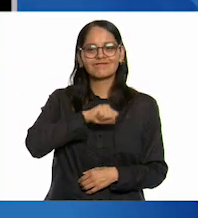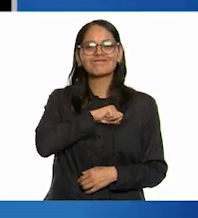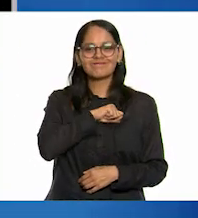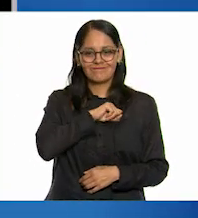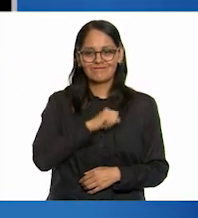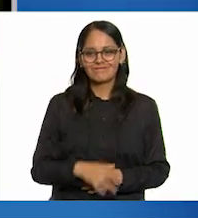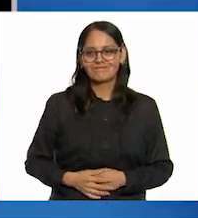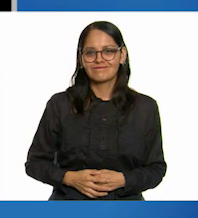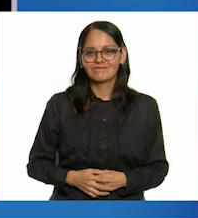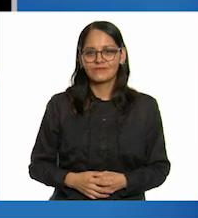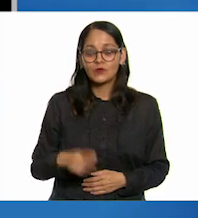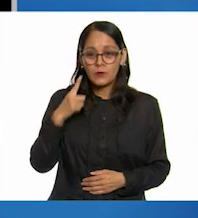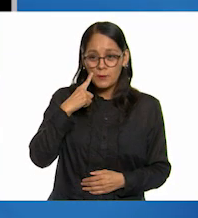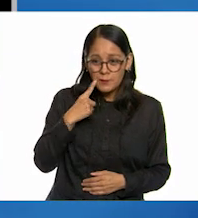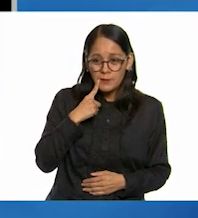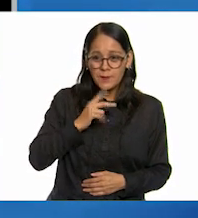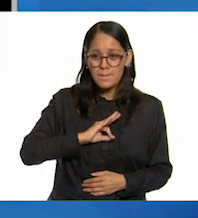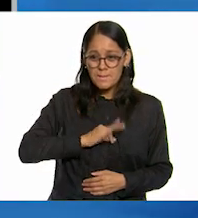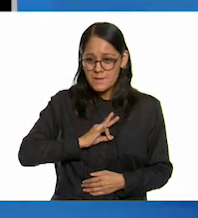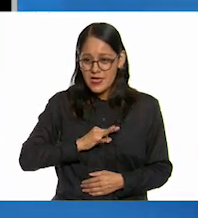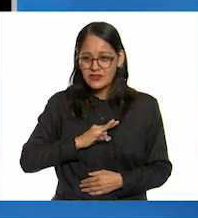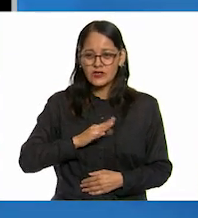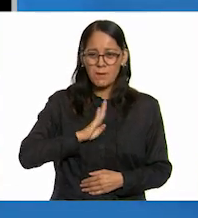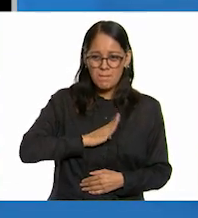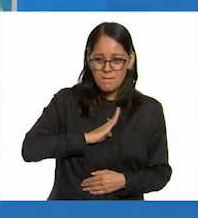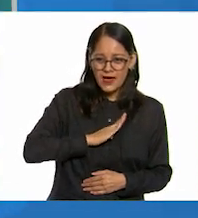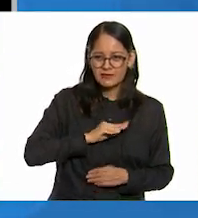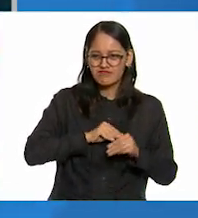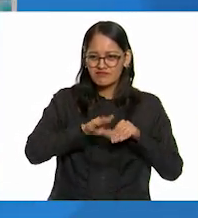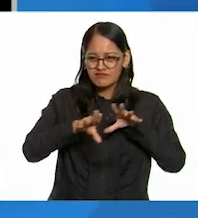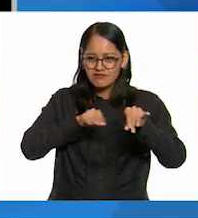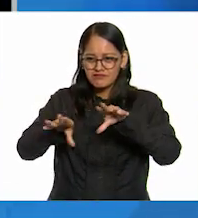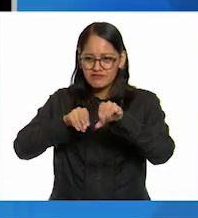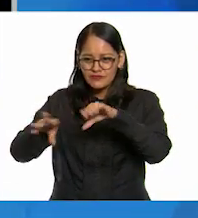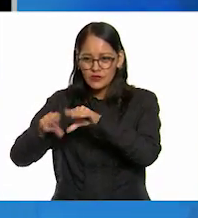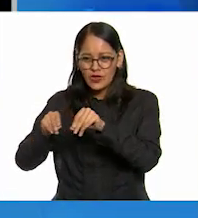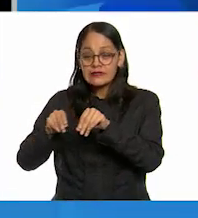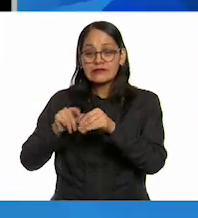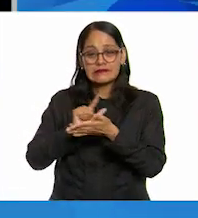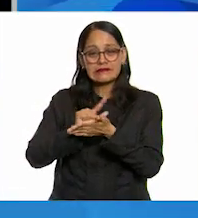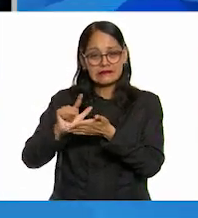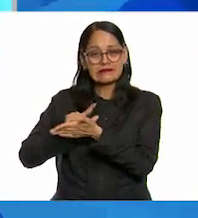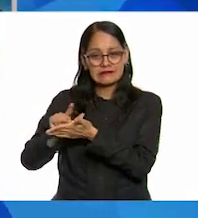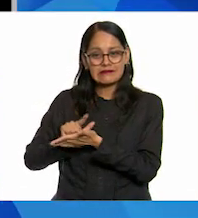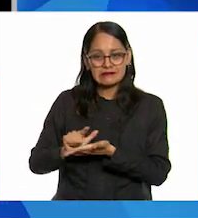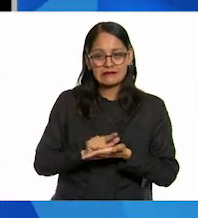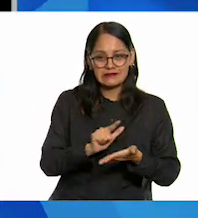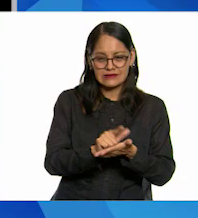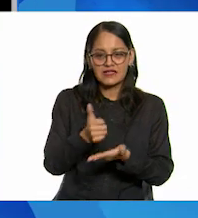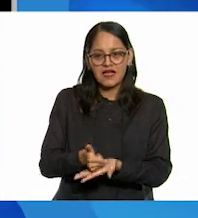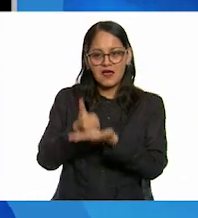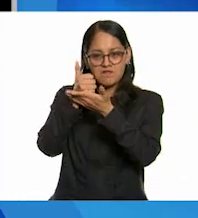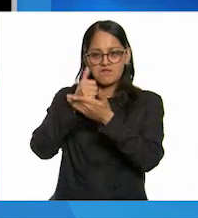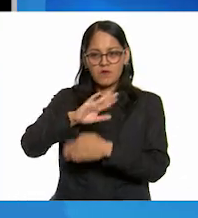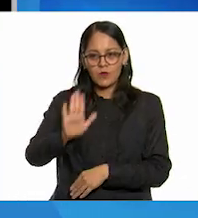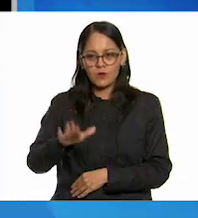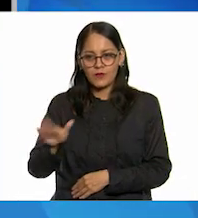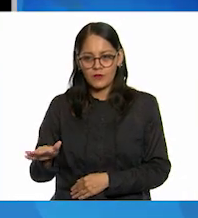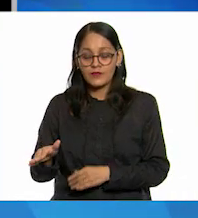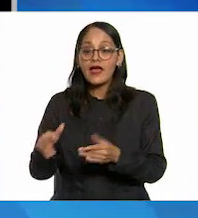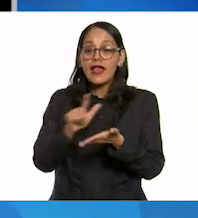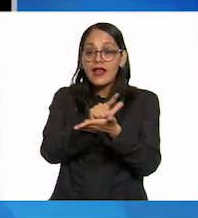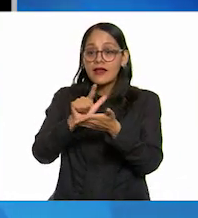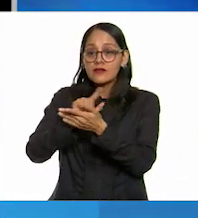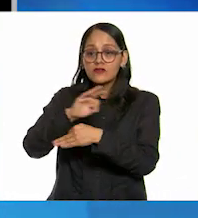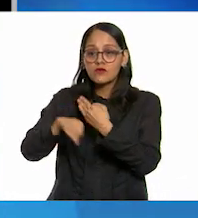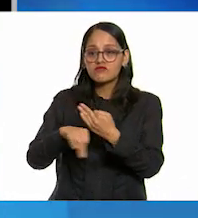estar. Virus y bacterias no soportan la limpieza. Hábitos de higiene los extinguen